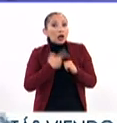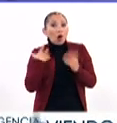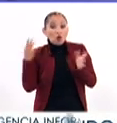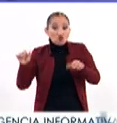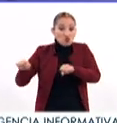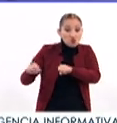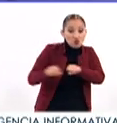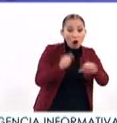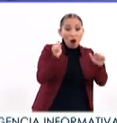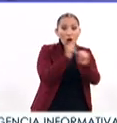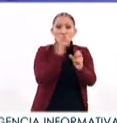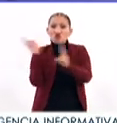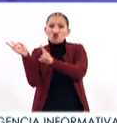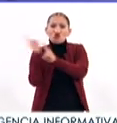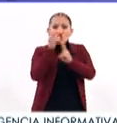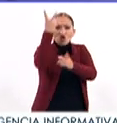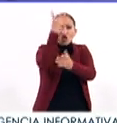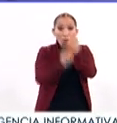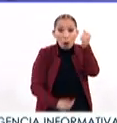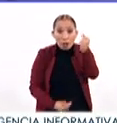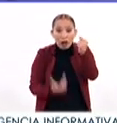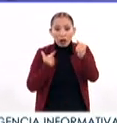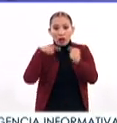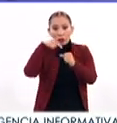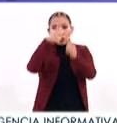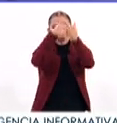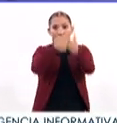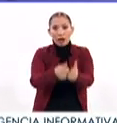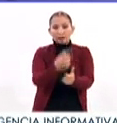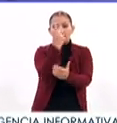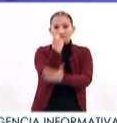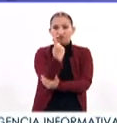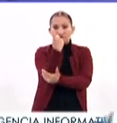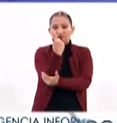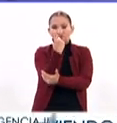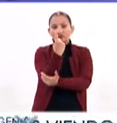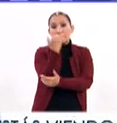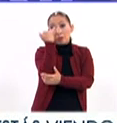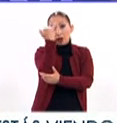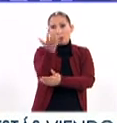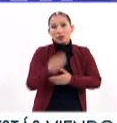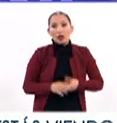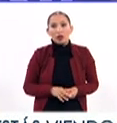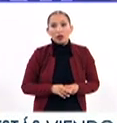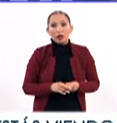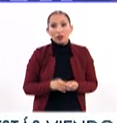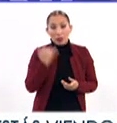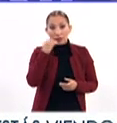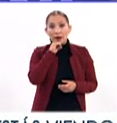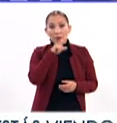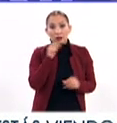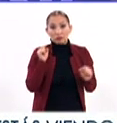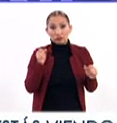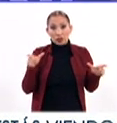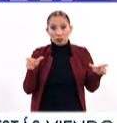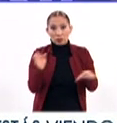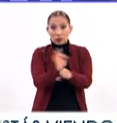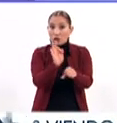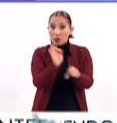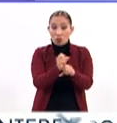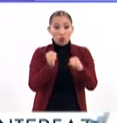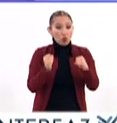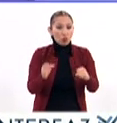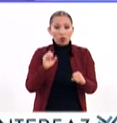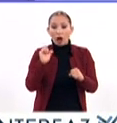un temblor con un vendaval, la bandera siga ahí. Claro. Claro, o sea, sí tiene que considerar aspectos también de seguridad, precisamente Totalmente.